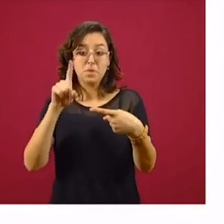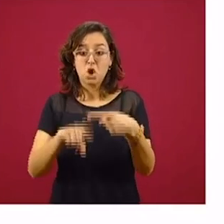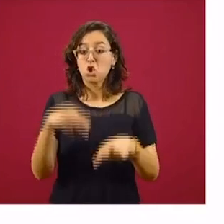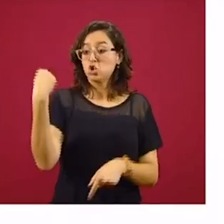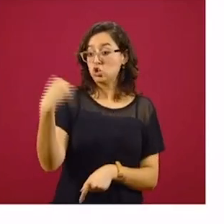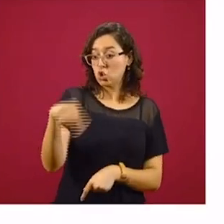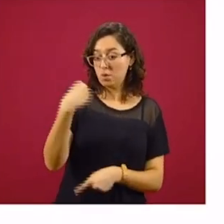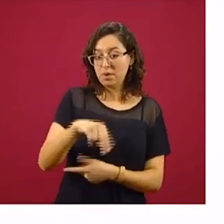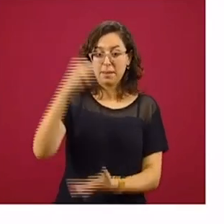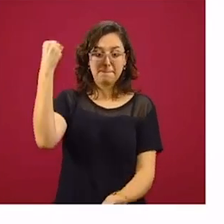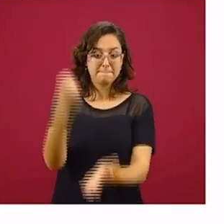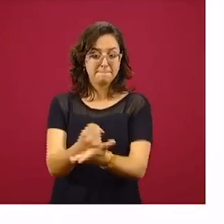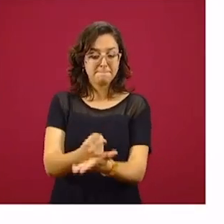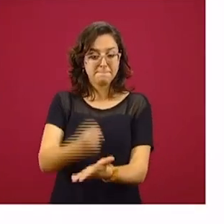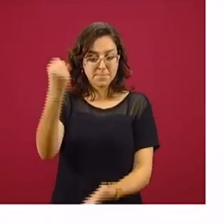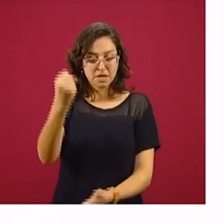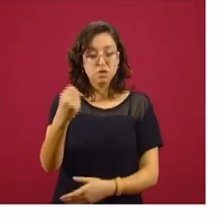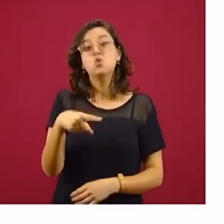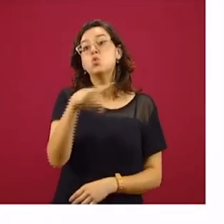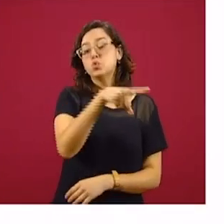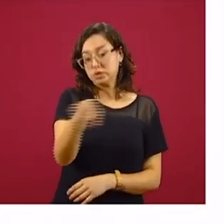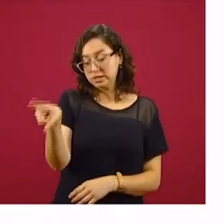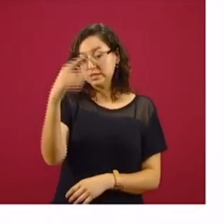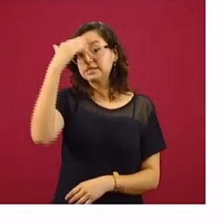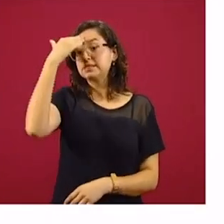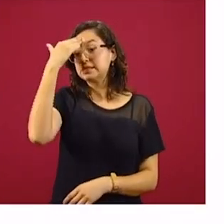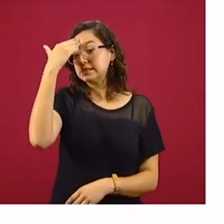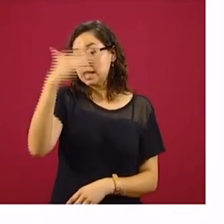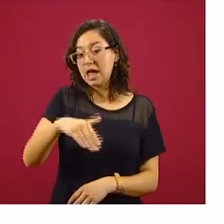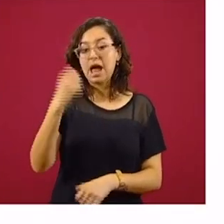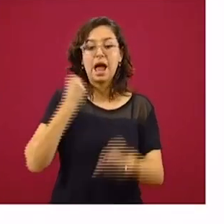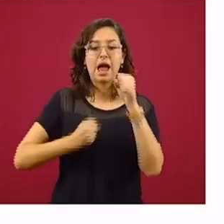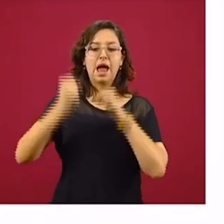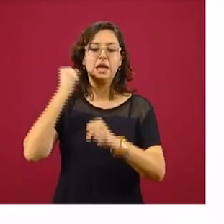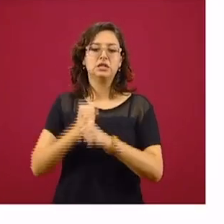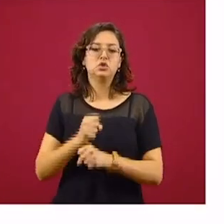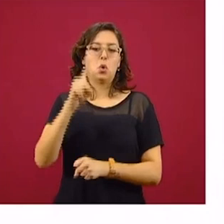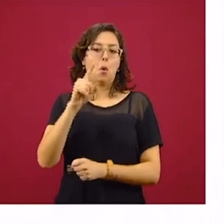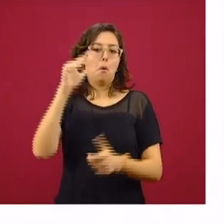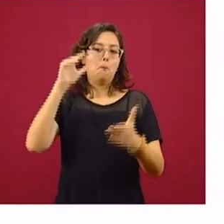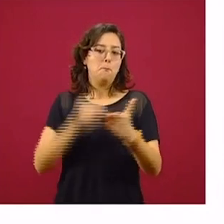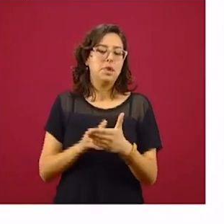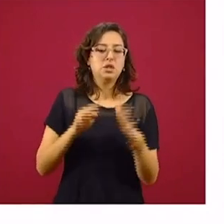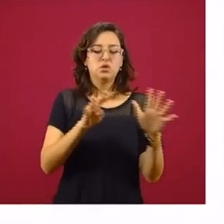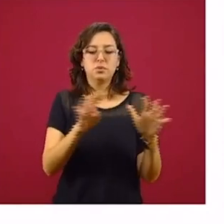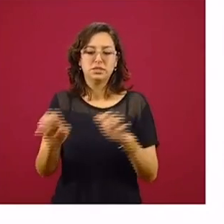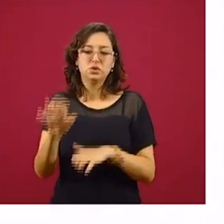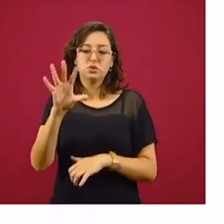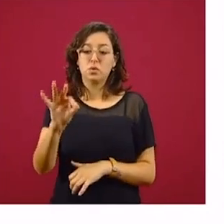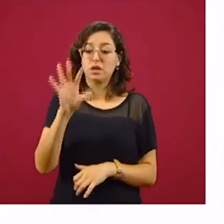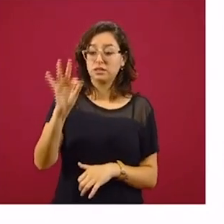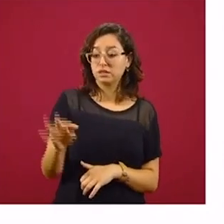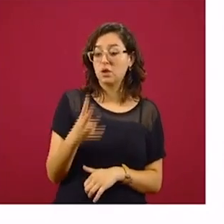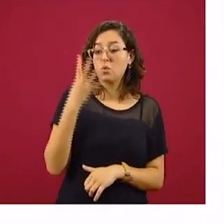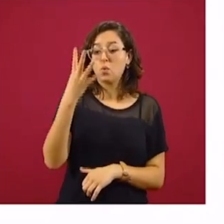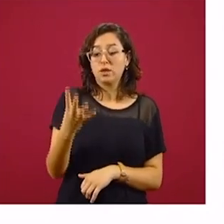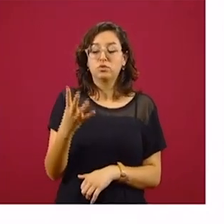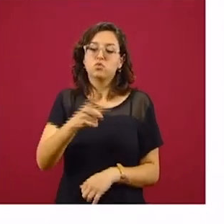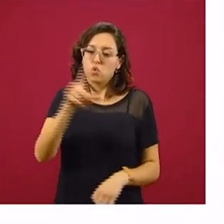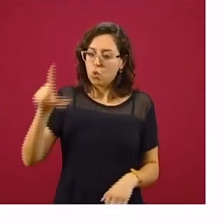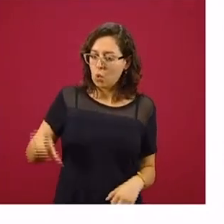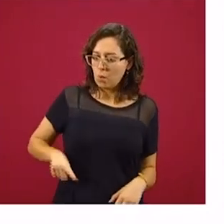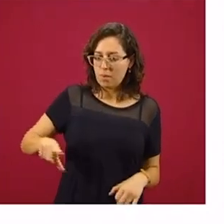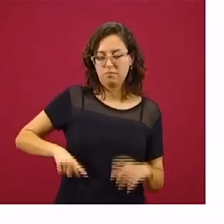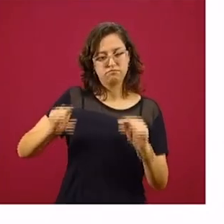de una empresa, que como ustedes saben, desde 1944 es atribución del gobierno